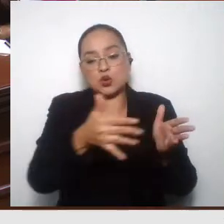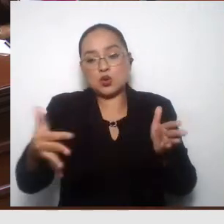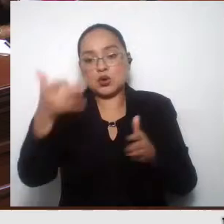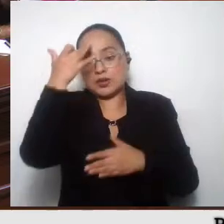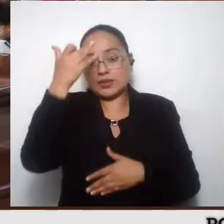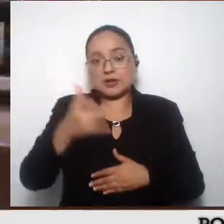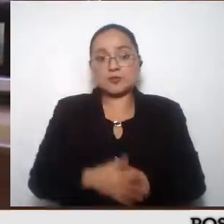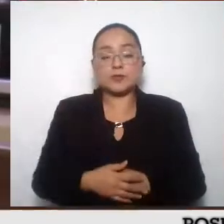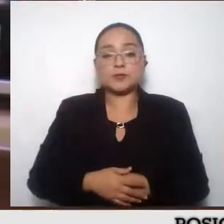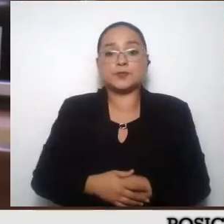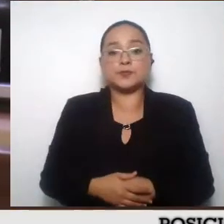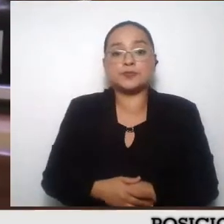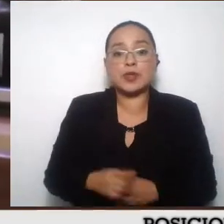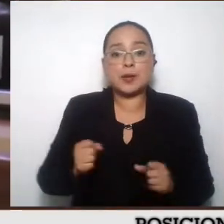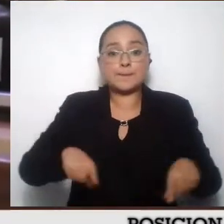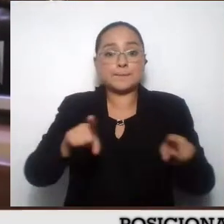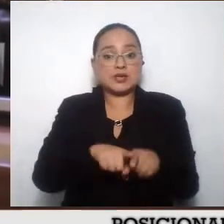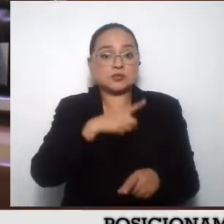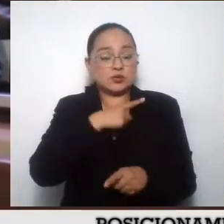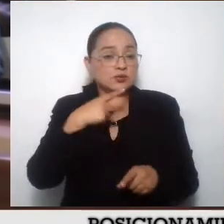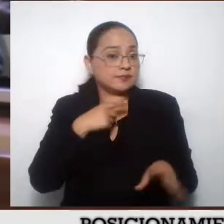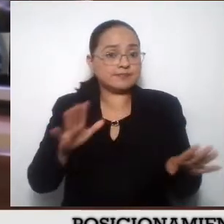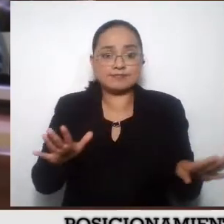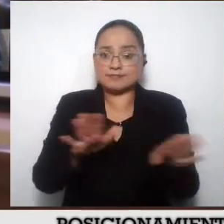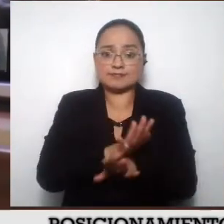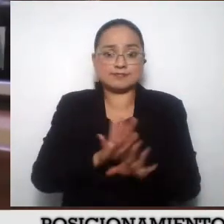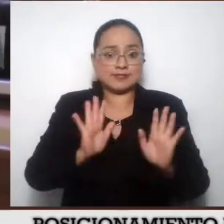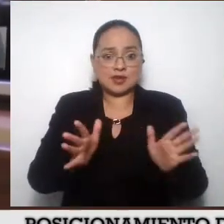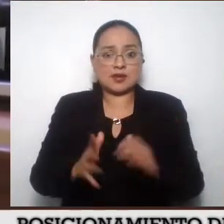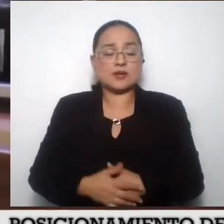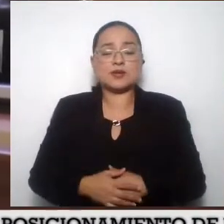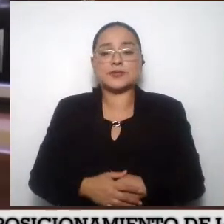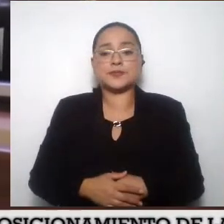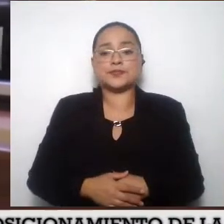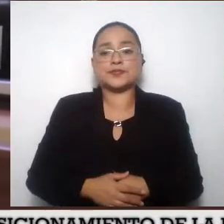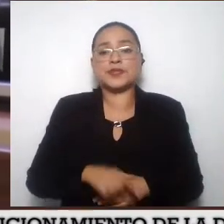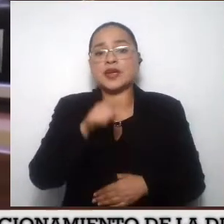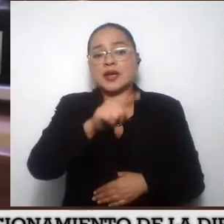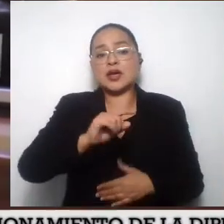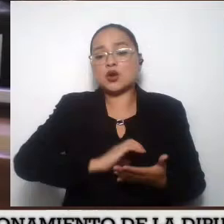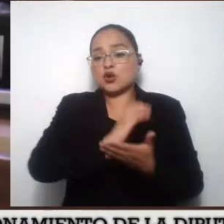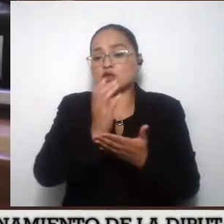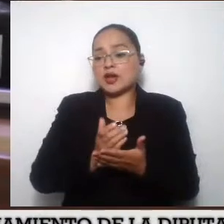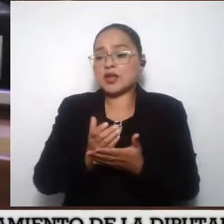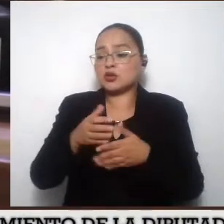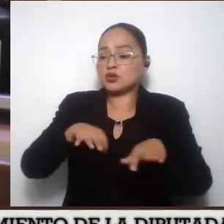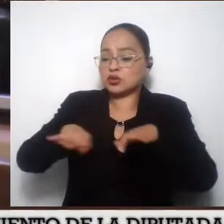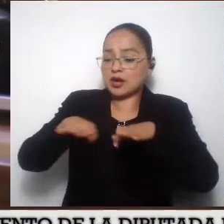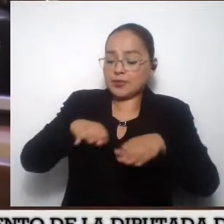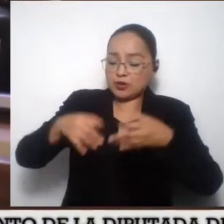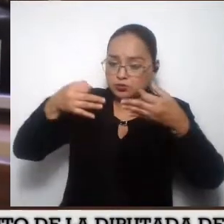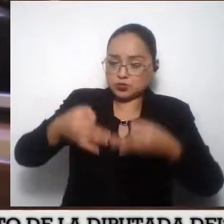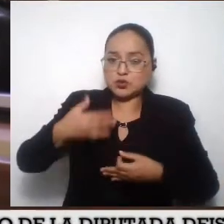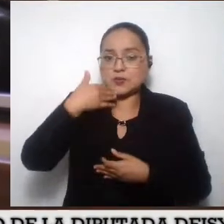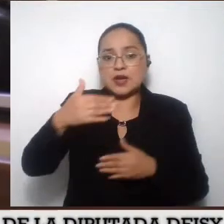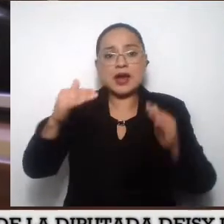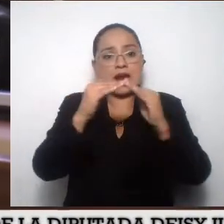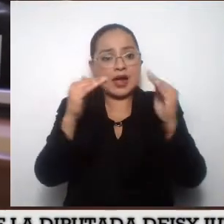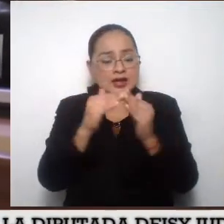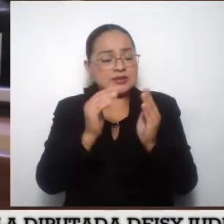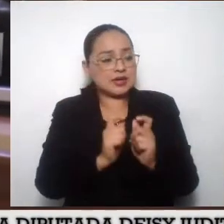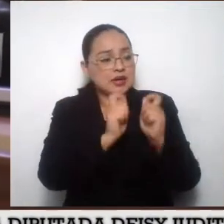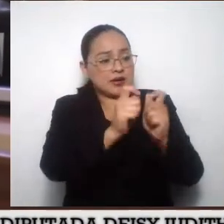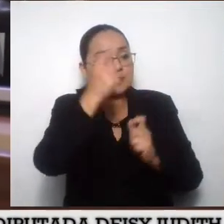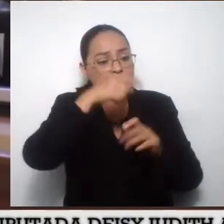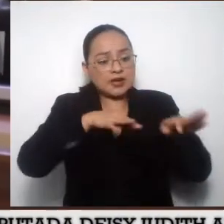Estos incidentes tienen que cambiar. Para garantizar contrataciones y vivienda digna para los jornaleros agrícolas de Sinaloa, de